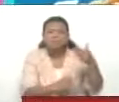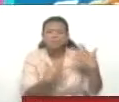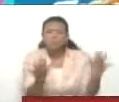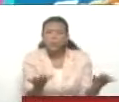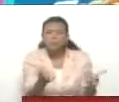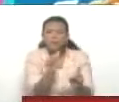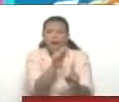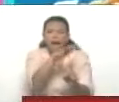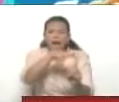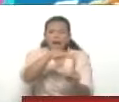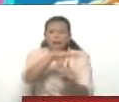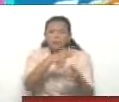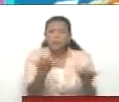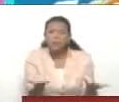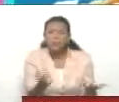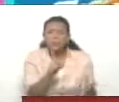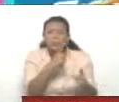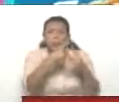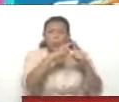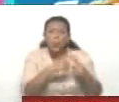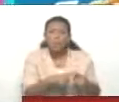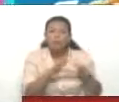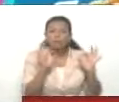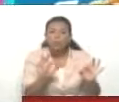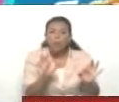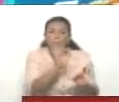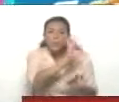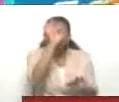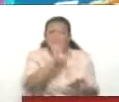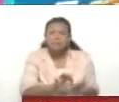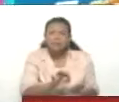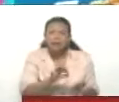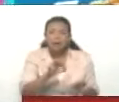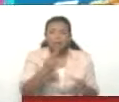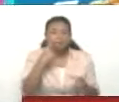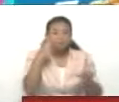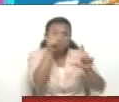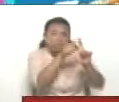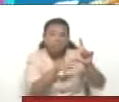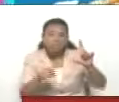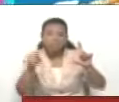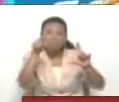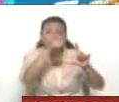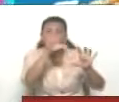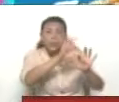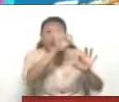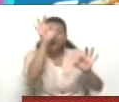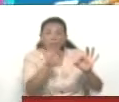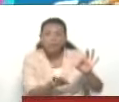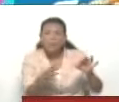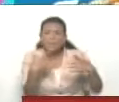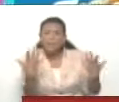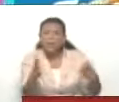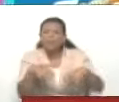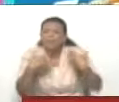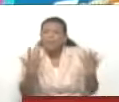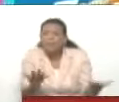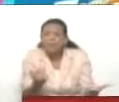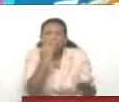¿Verdad? Aquí pusieron los números, pero no pusieron porcentaje en la torta. Las tortas son para porcentaje.